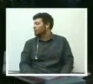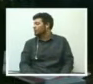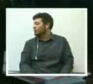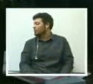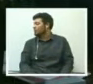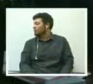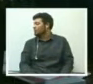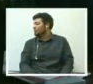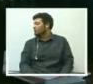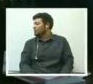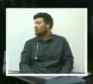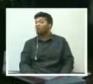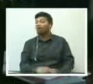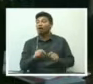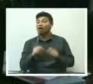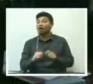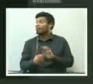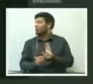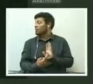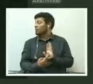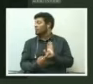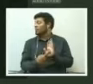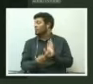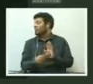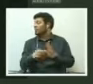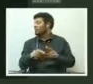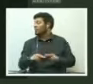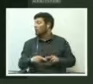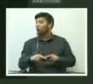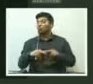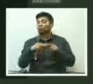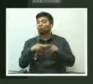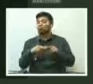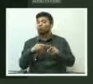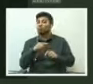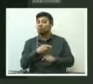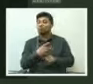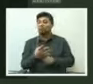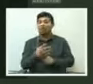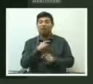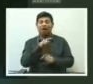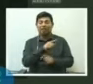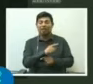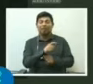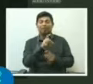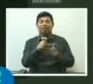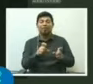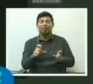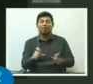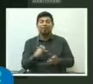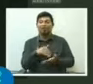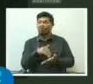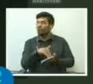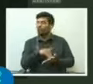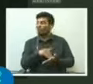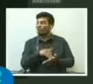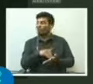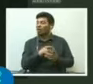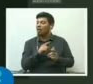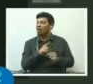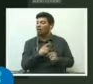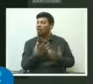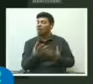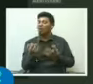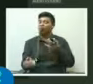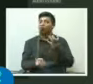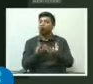entonces, subvención que les vengo a presentar pertenece al Grupo de Orientación y Ayuda a Damnificados por Incendios de Valdivia. Representante legal